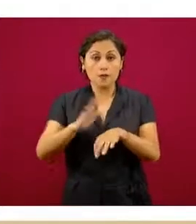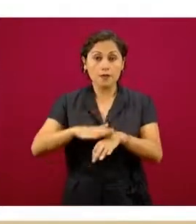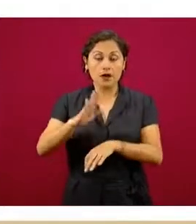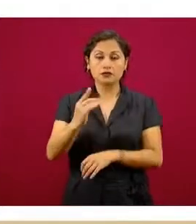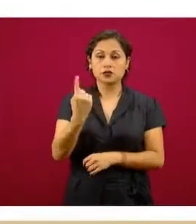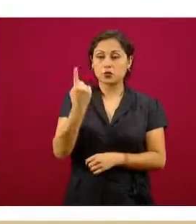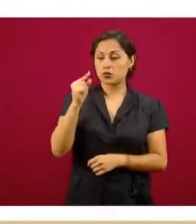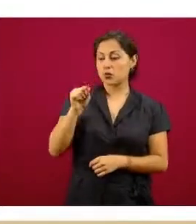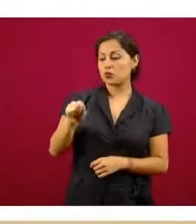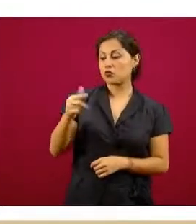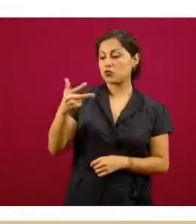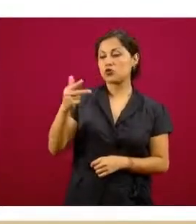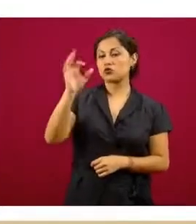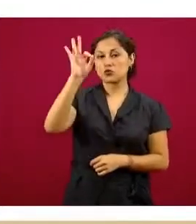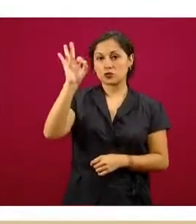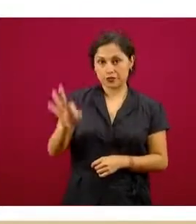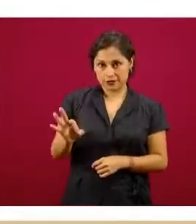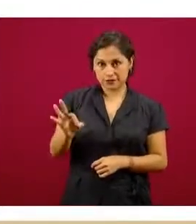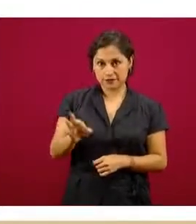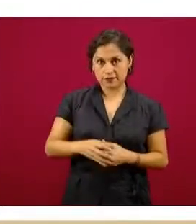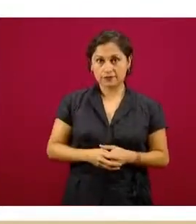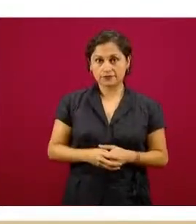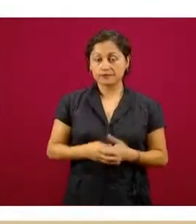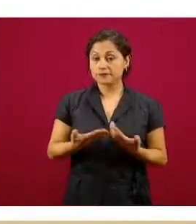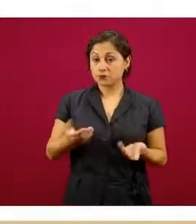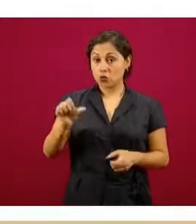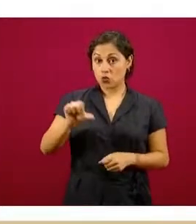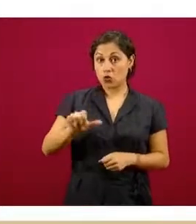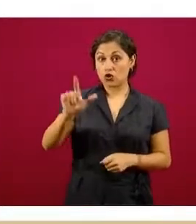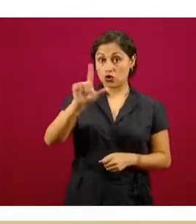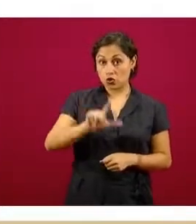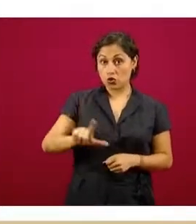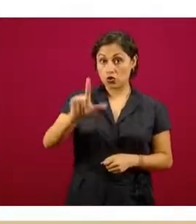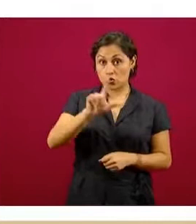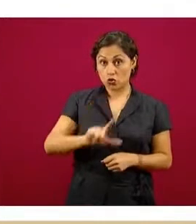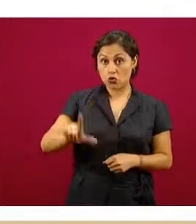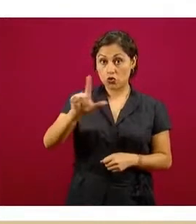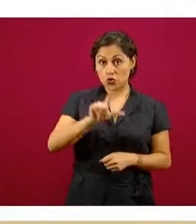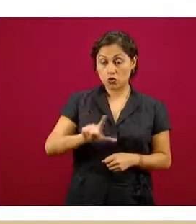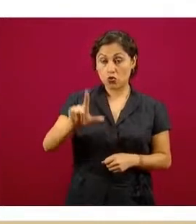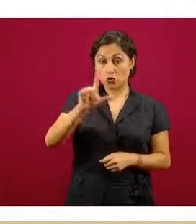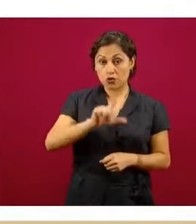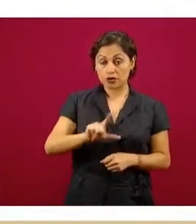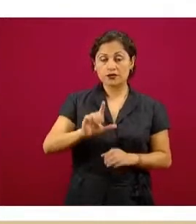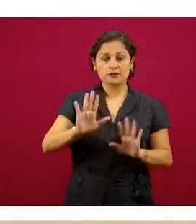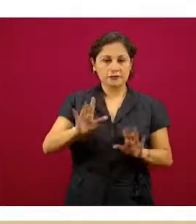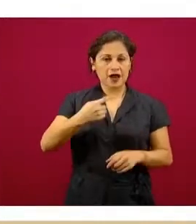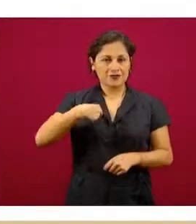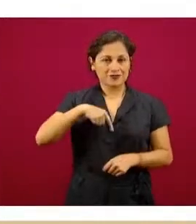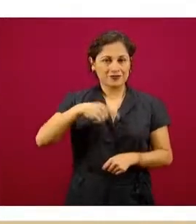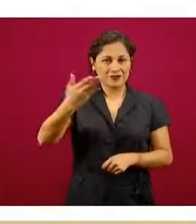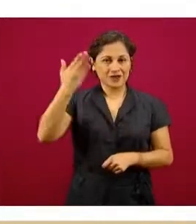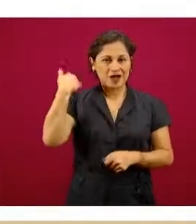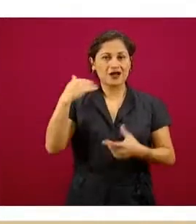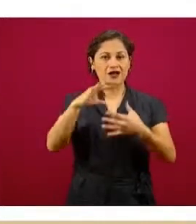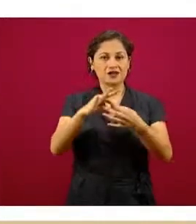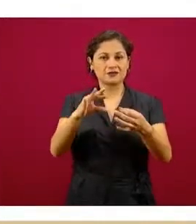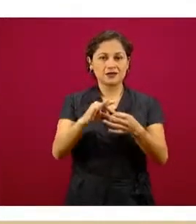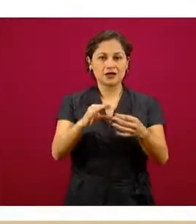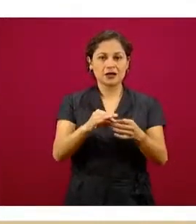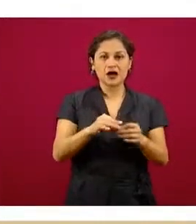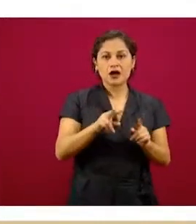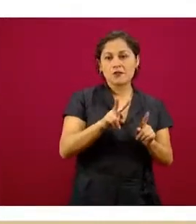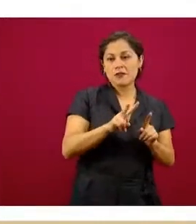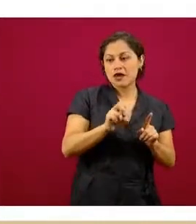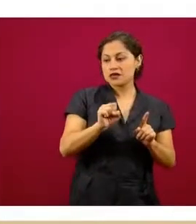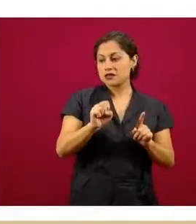el 1.8%. Es lunes y esa es también lo hemos dicho siempre, los lunes, los fines de semana suele